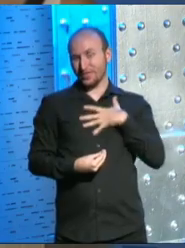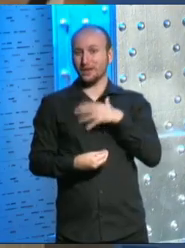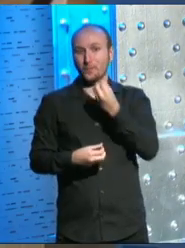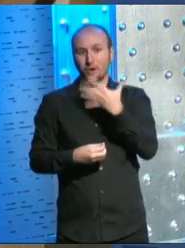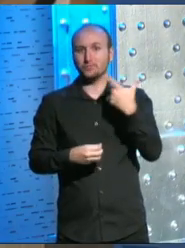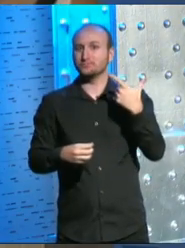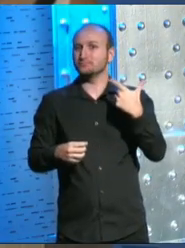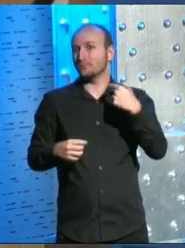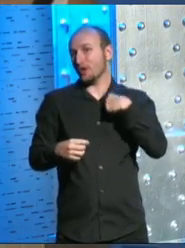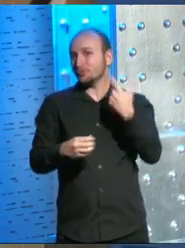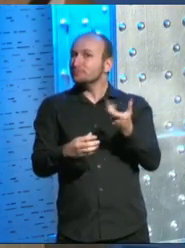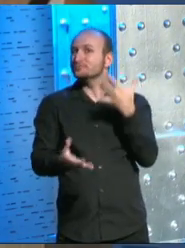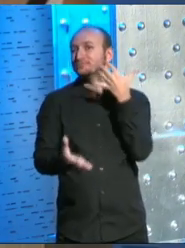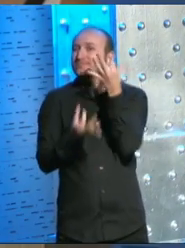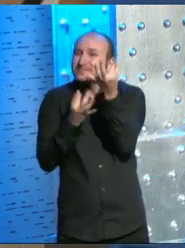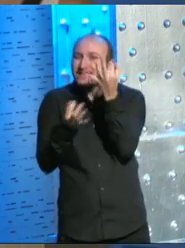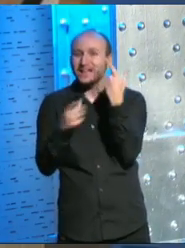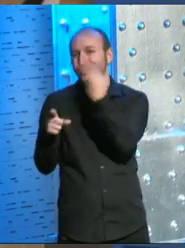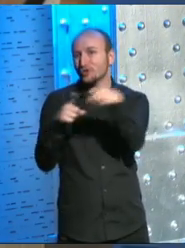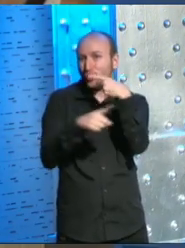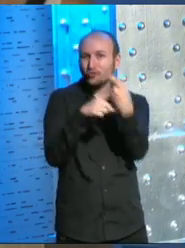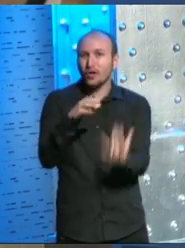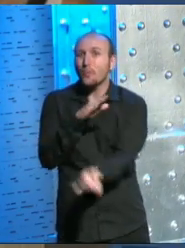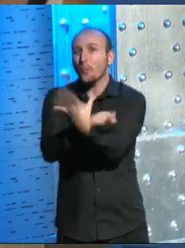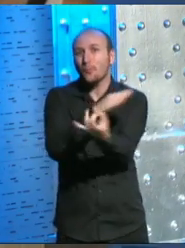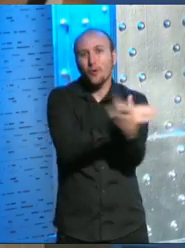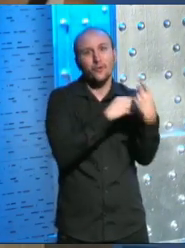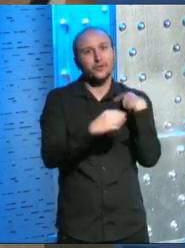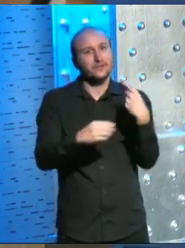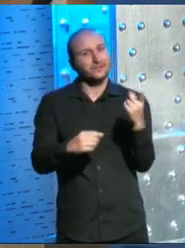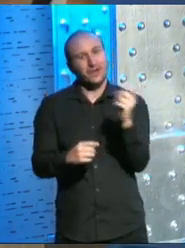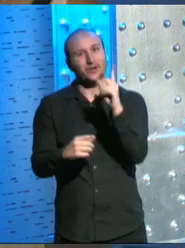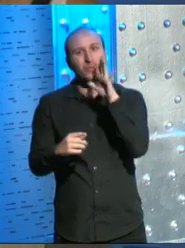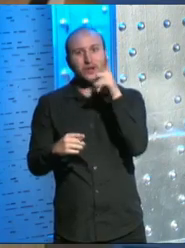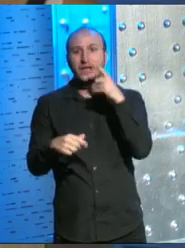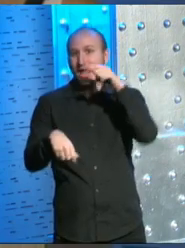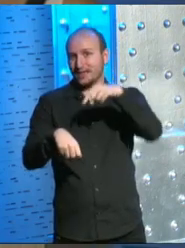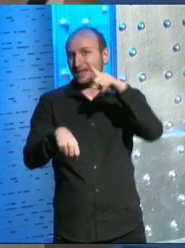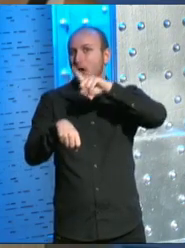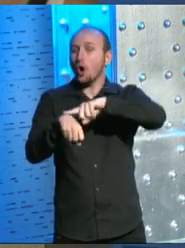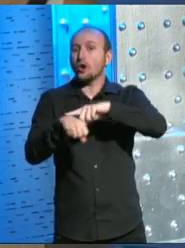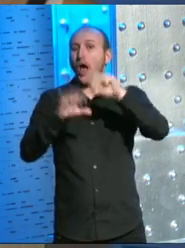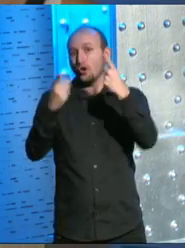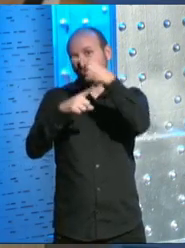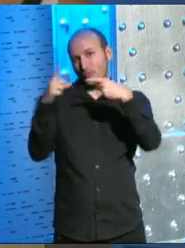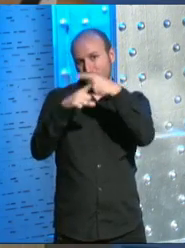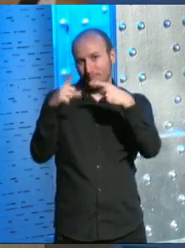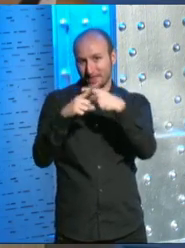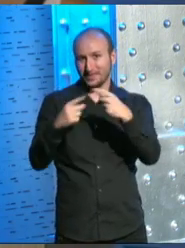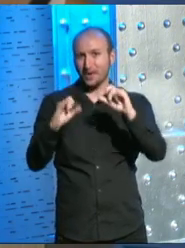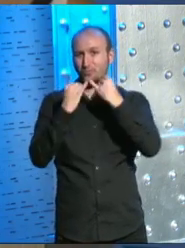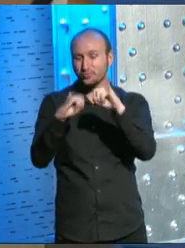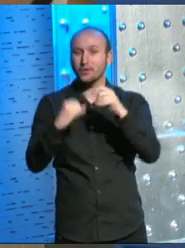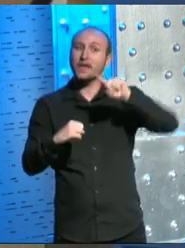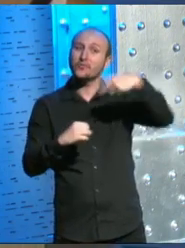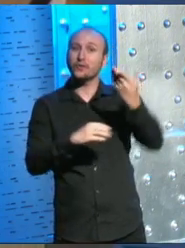me voy a detener en qué ha hecho, qué publicaciones tiene, porque sería tenernos aquí hasta las 8:30. Luego decirles que tenemos una proyección,